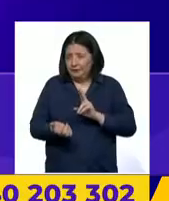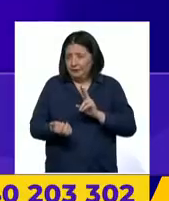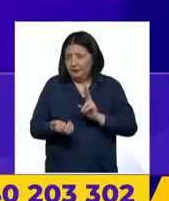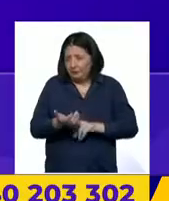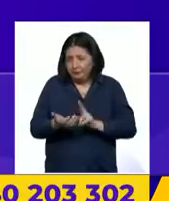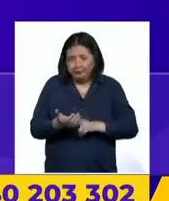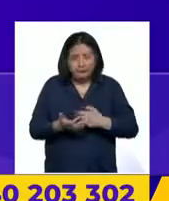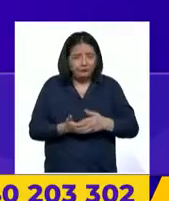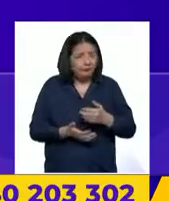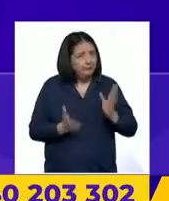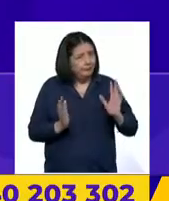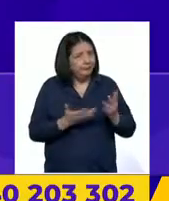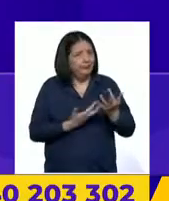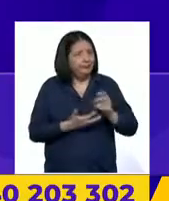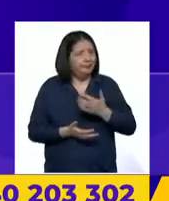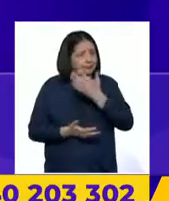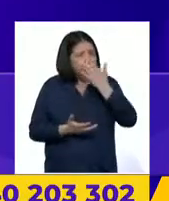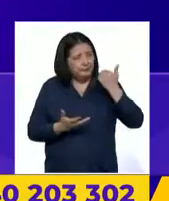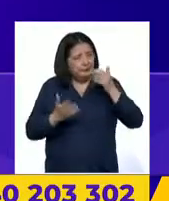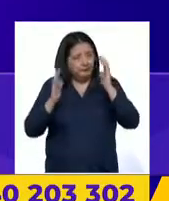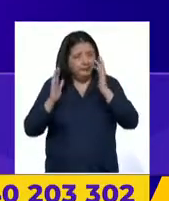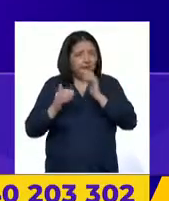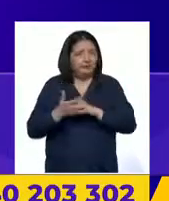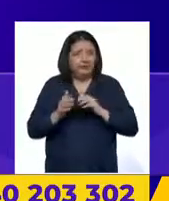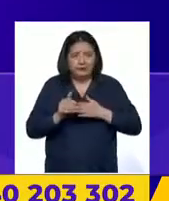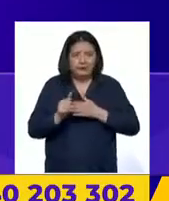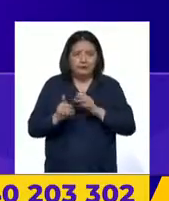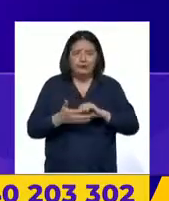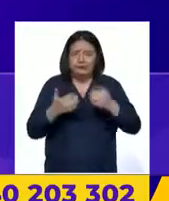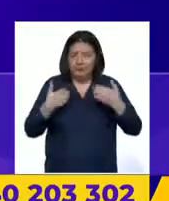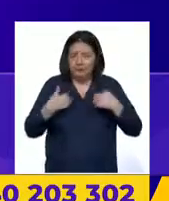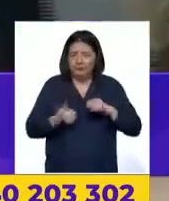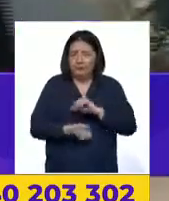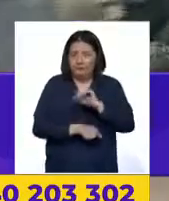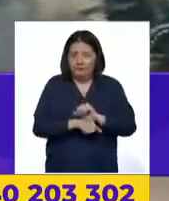mejor atención y orientación para poder acceder a una cita y a sus medicinas.